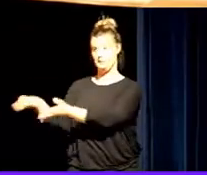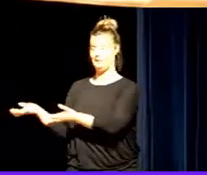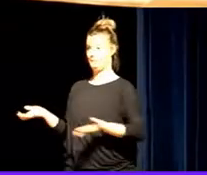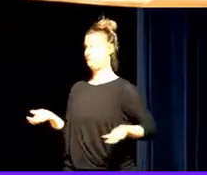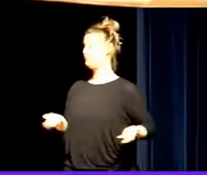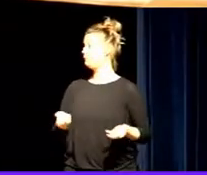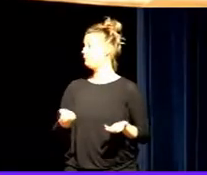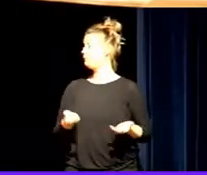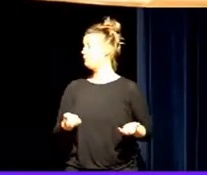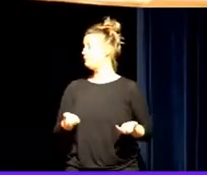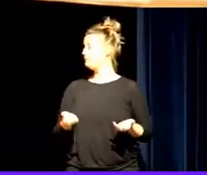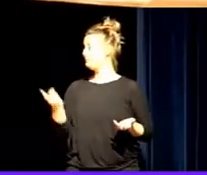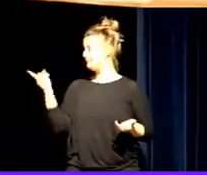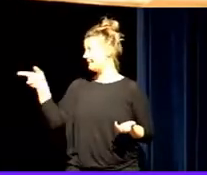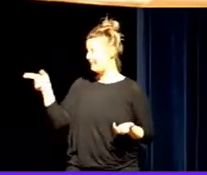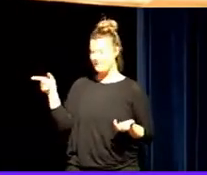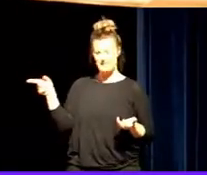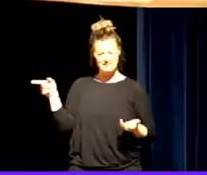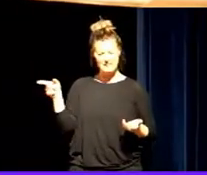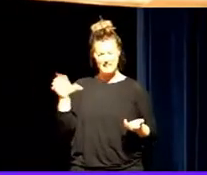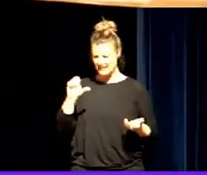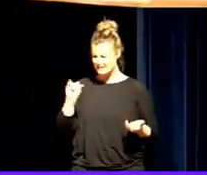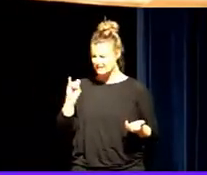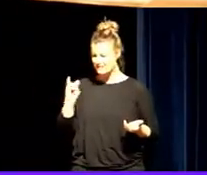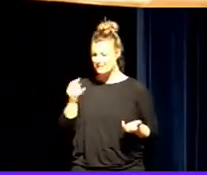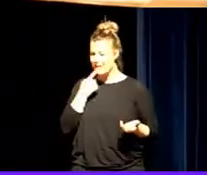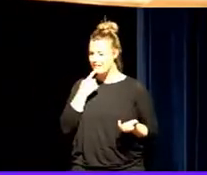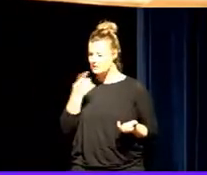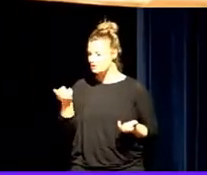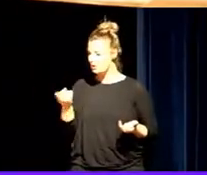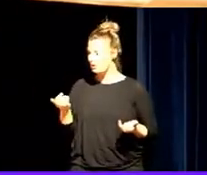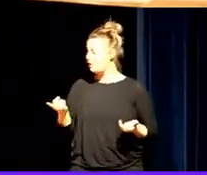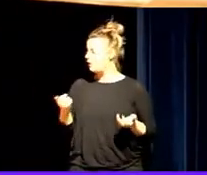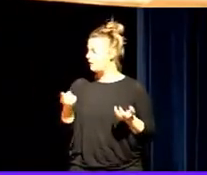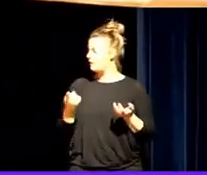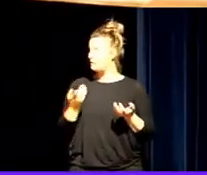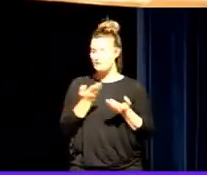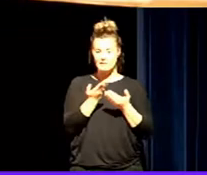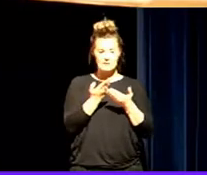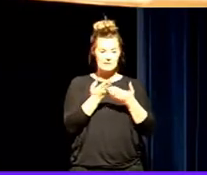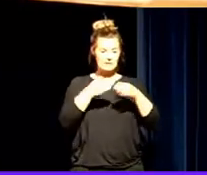que porque este ha dicho que detrás de las plataformas